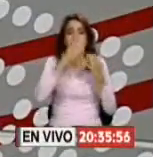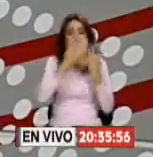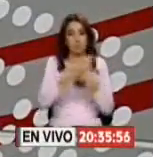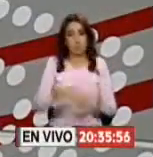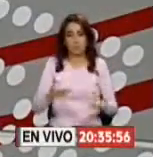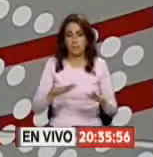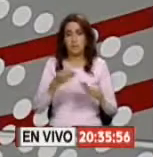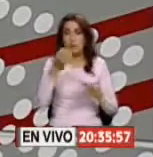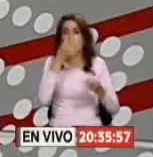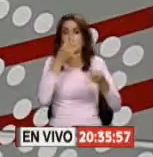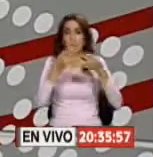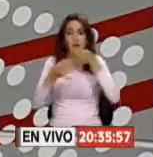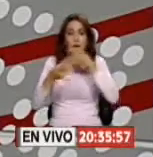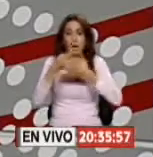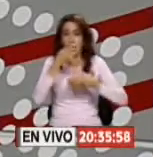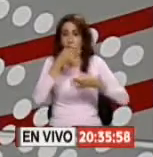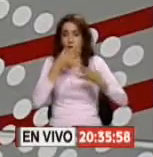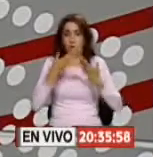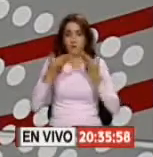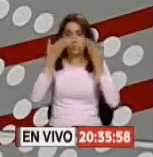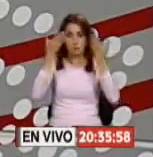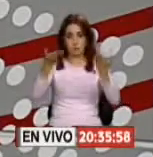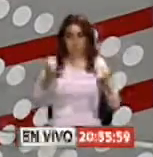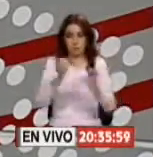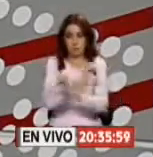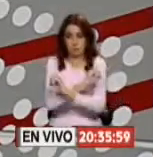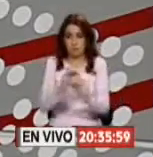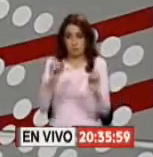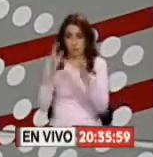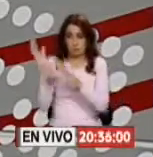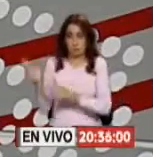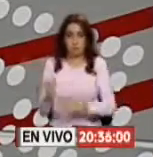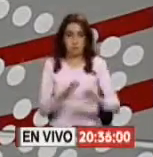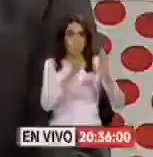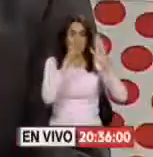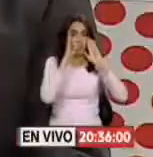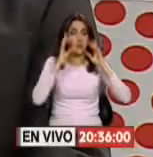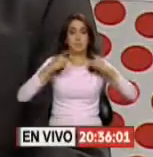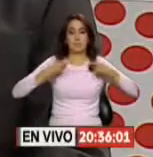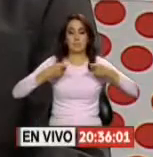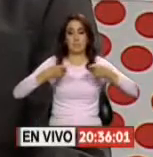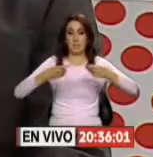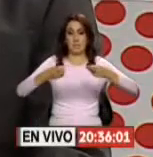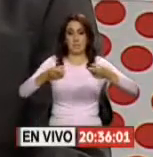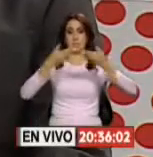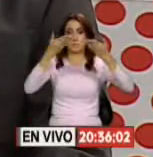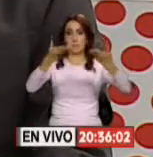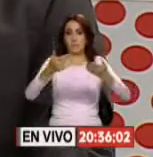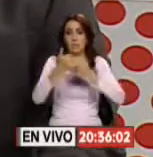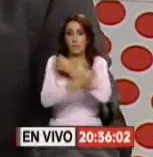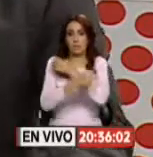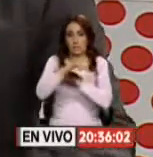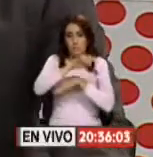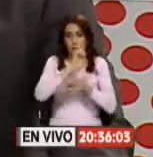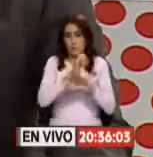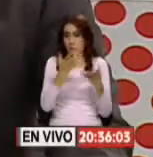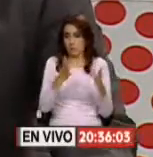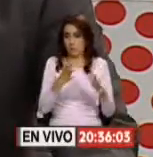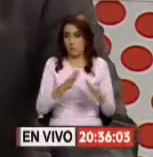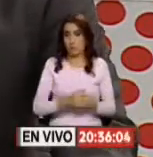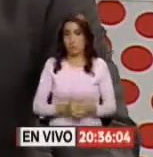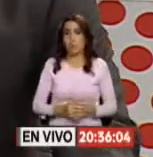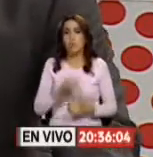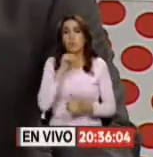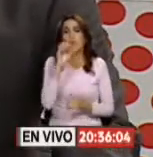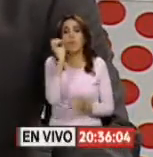estos medicamentos resultan insuficientes para atender casos de cáncer que se están presentando en nuestro país. Así es. La realidad es